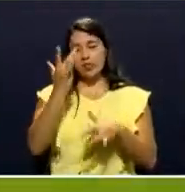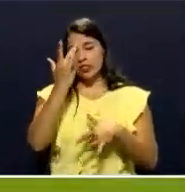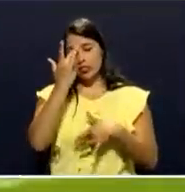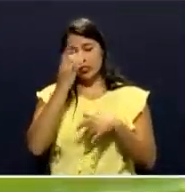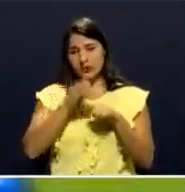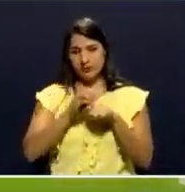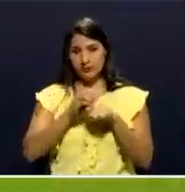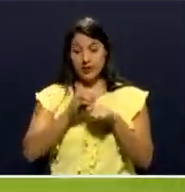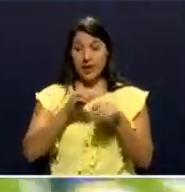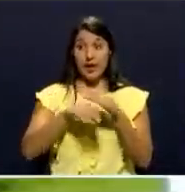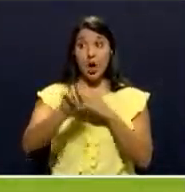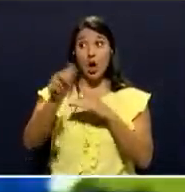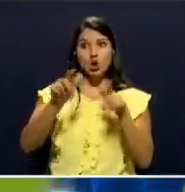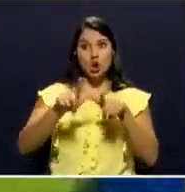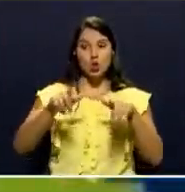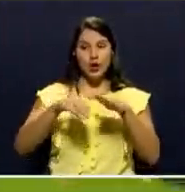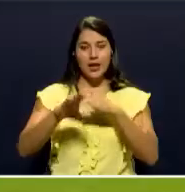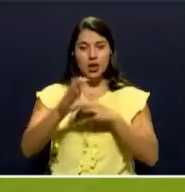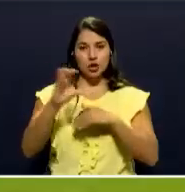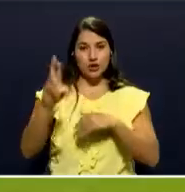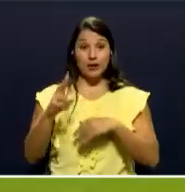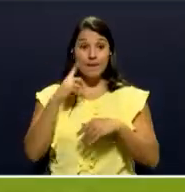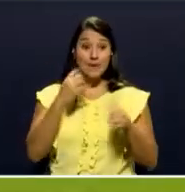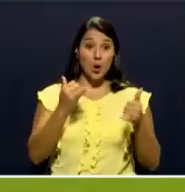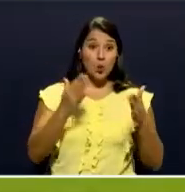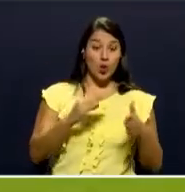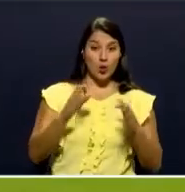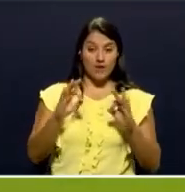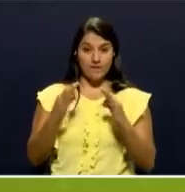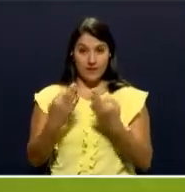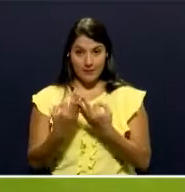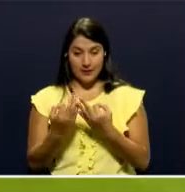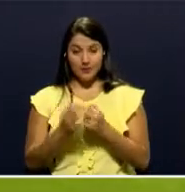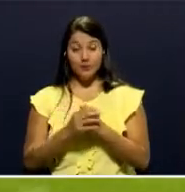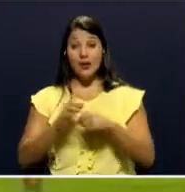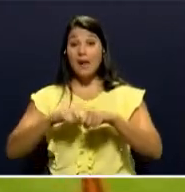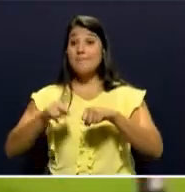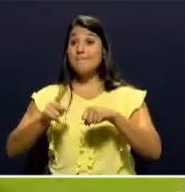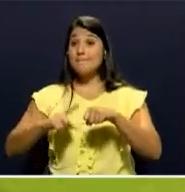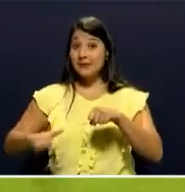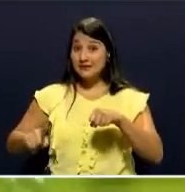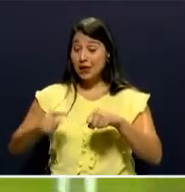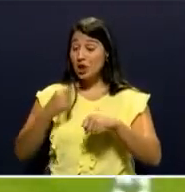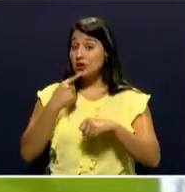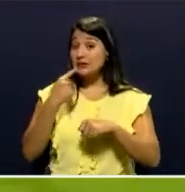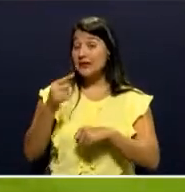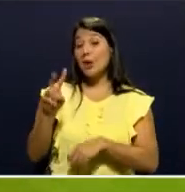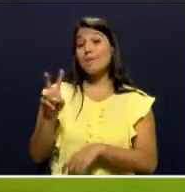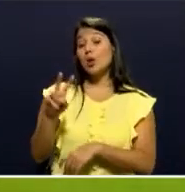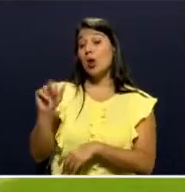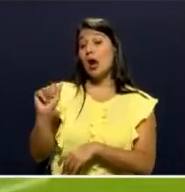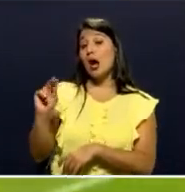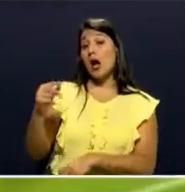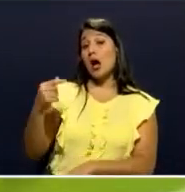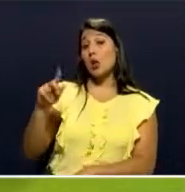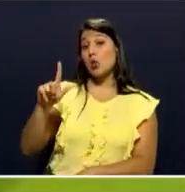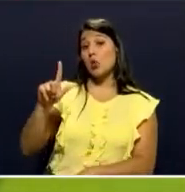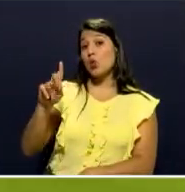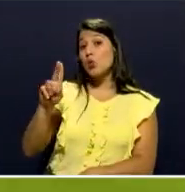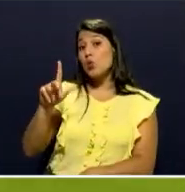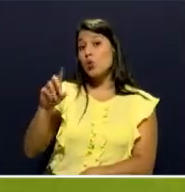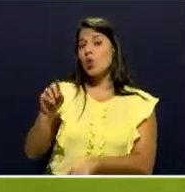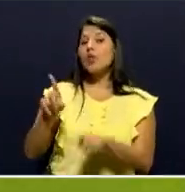los jugadores como la vía contraria para sus familias perez zeledon según informó su encargada de prensa verónica ángulo también decidió suspender